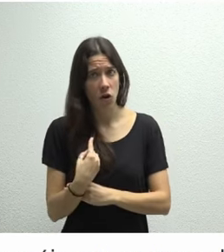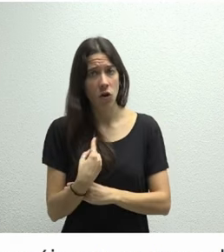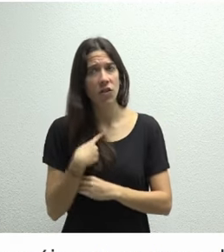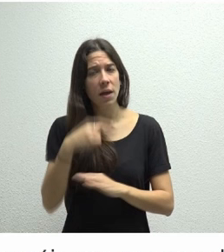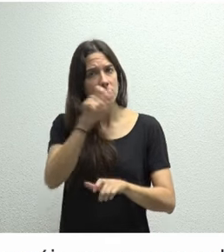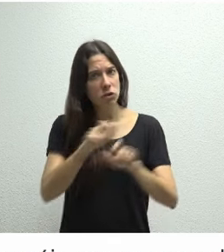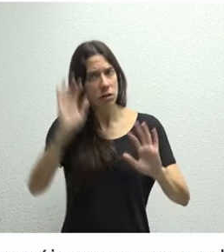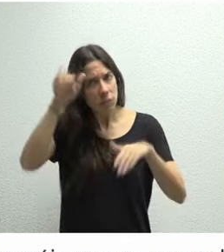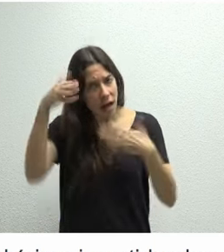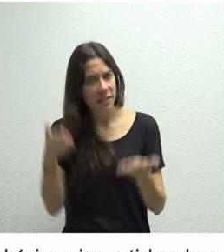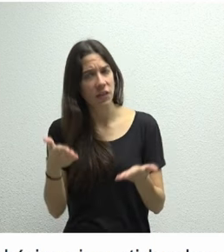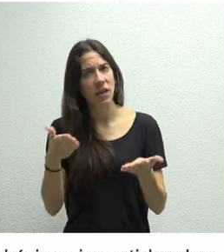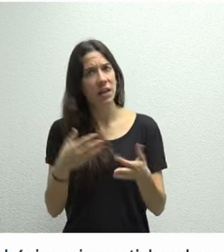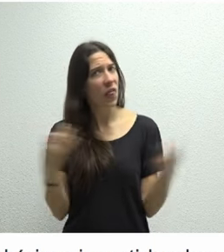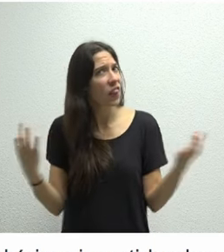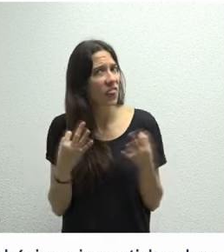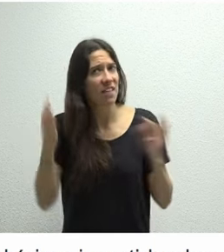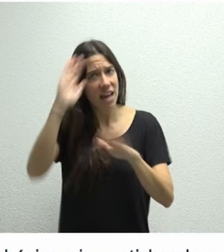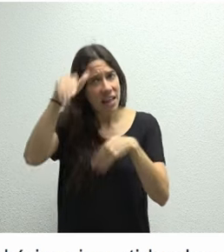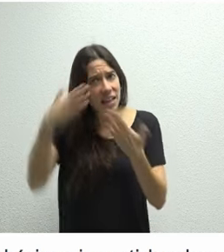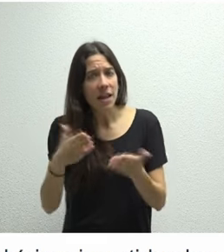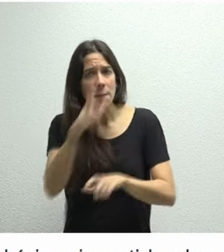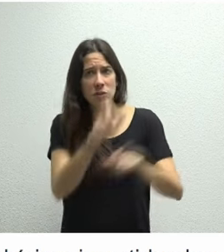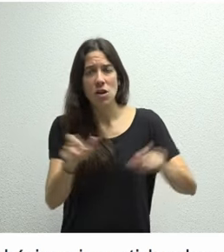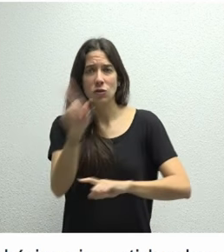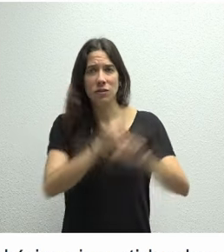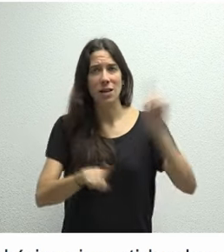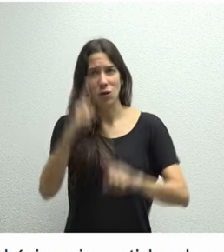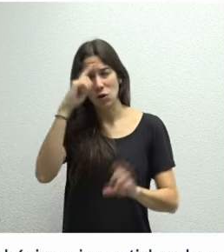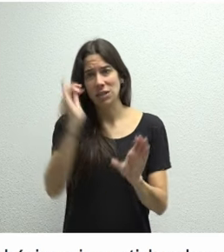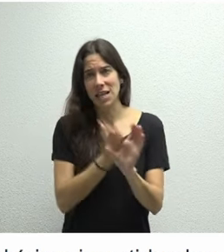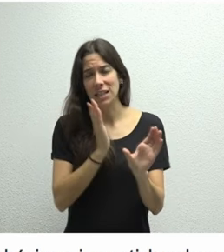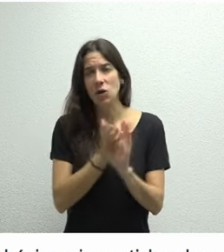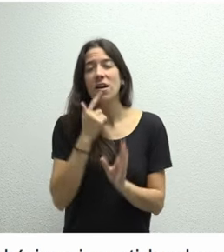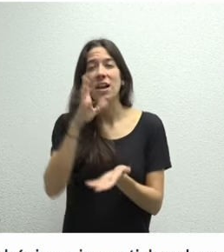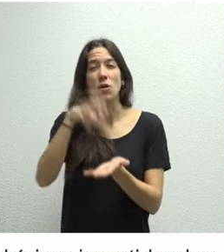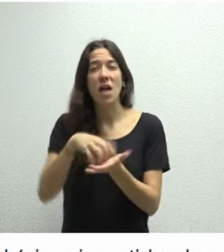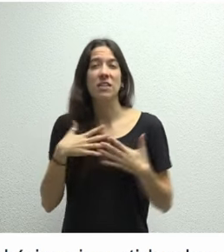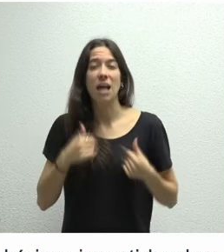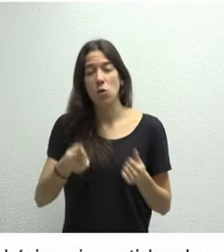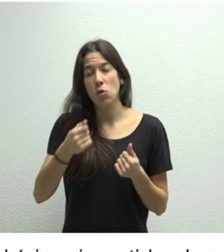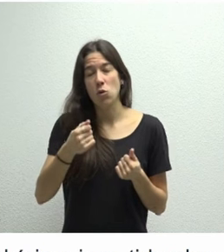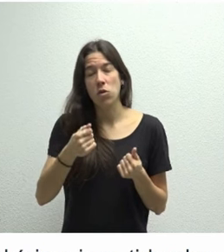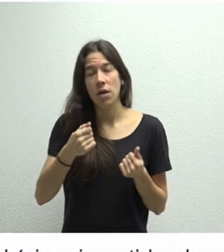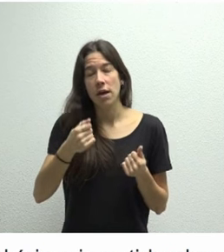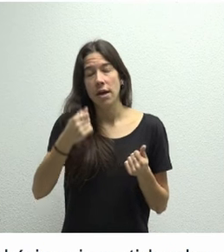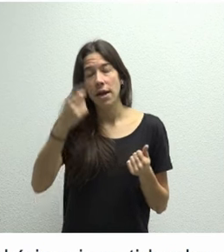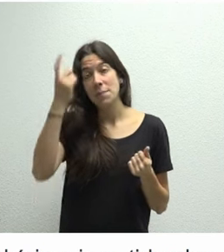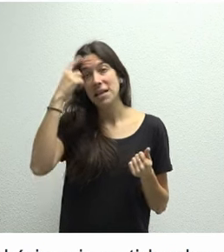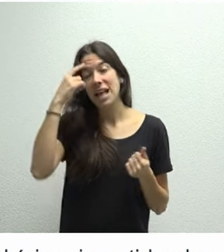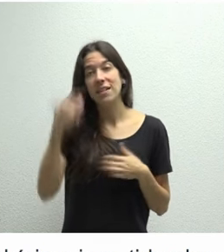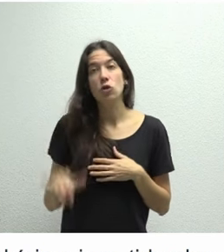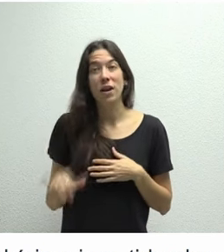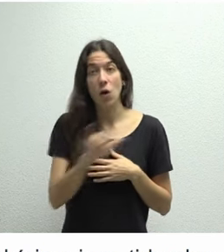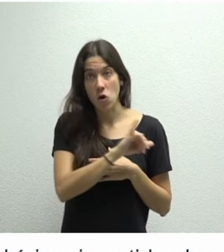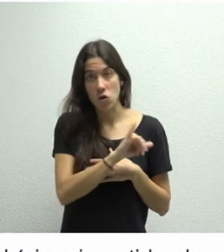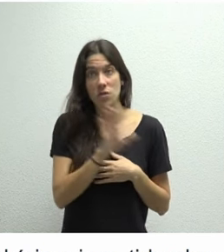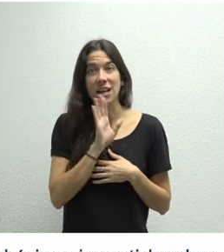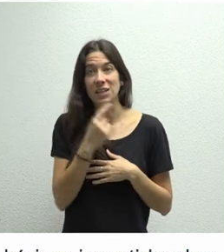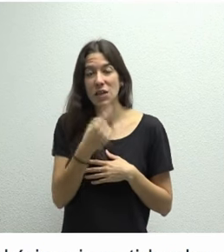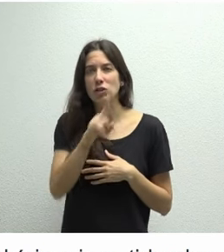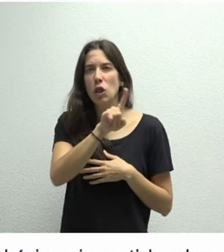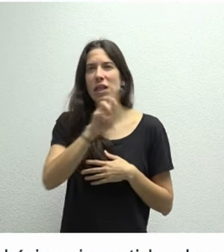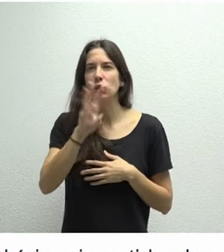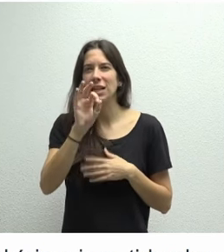a estas personas y a los trastornos psiquiátricos en la unidad de Salud Mental de torrejón ya os decía que es una población pequeña 130,000 habitantes con